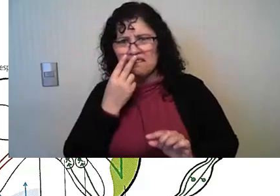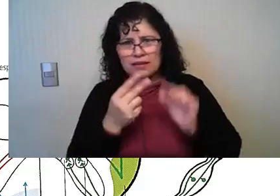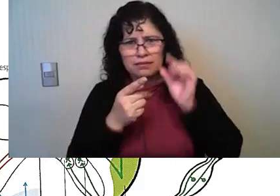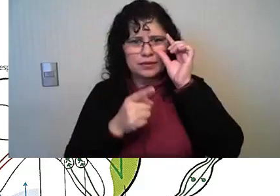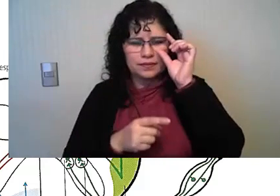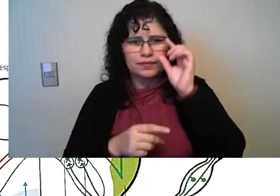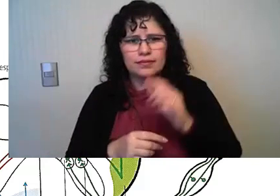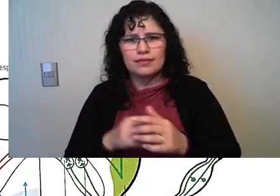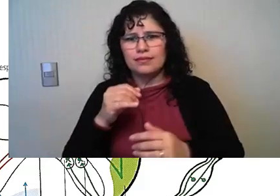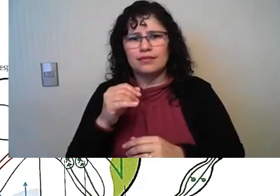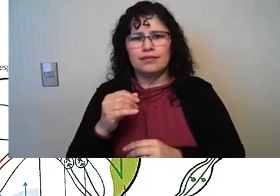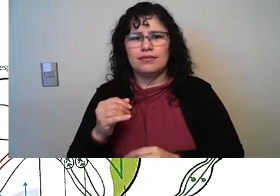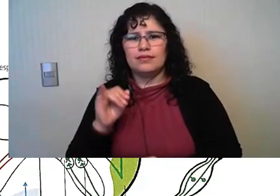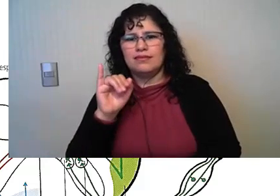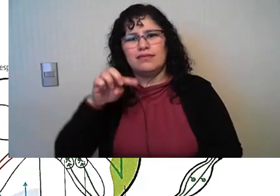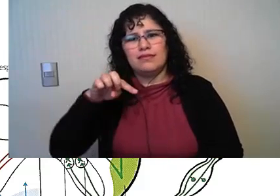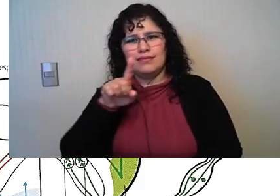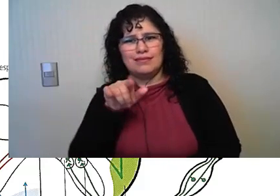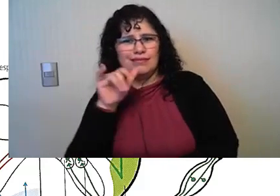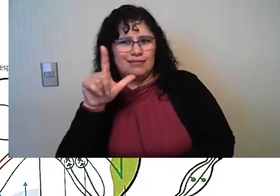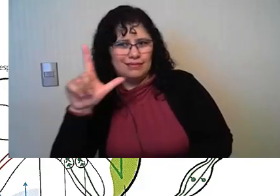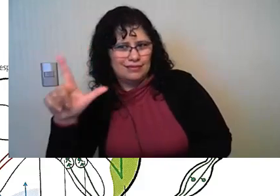son ipsilaterales, algunas que son